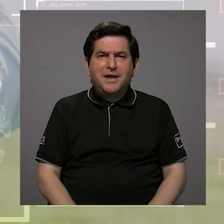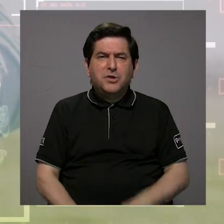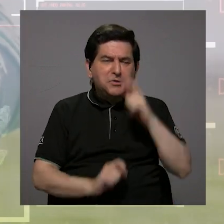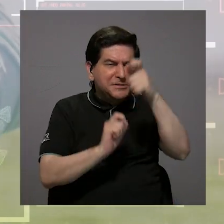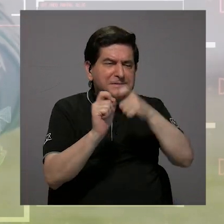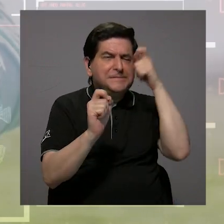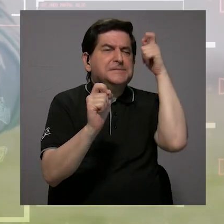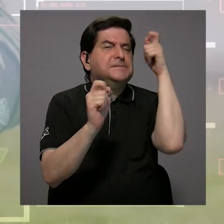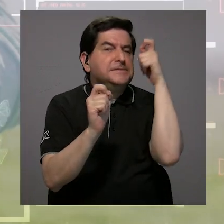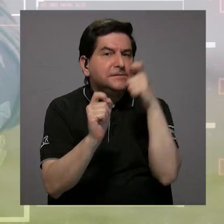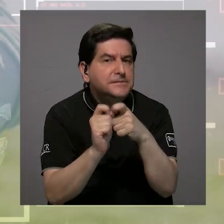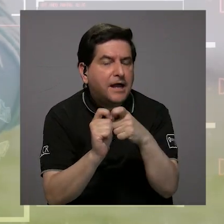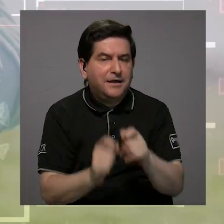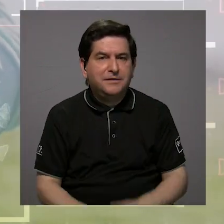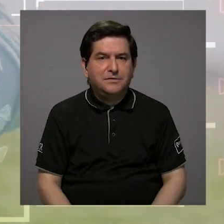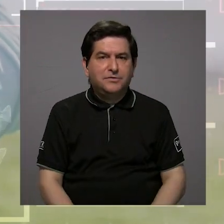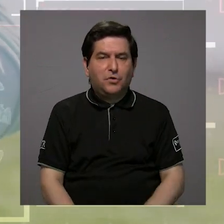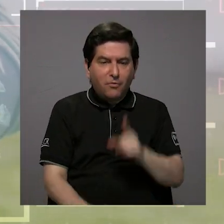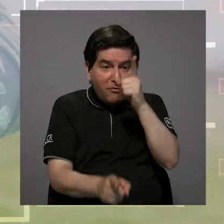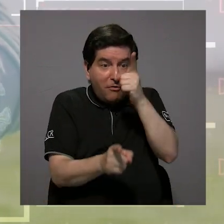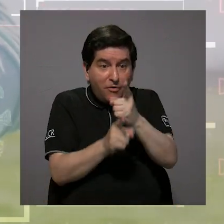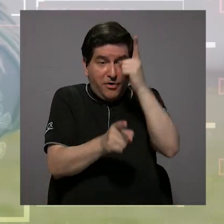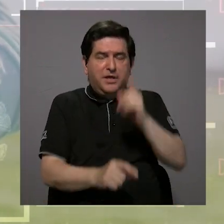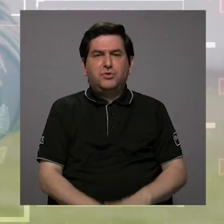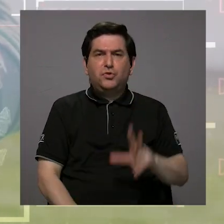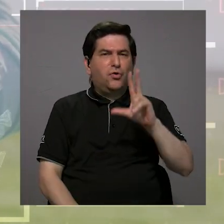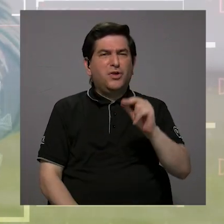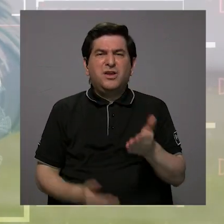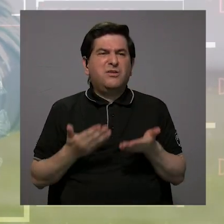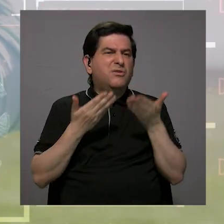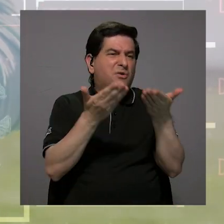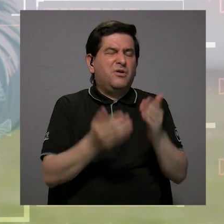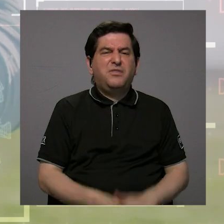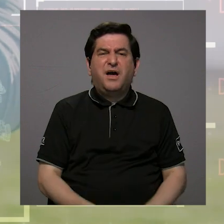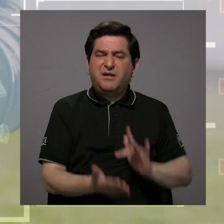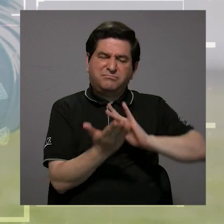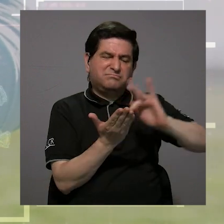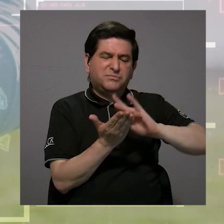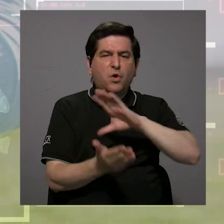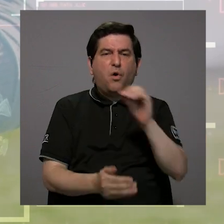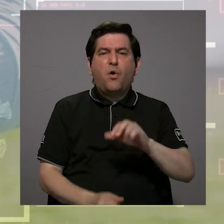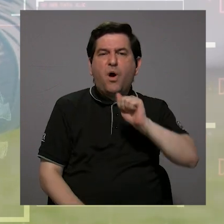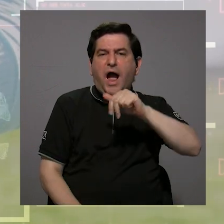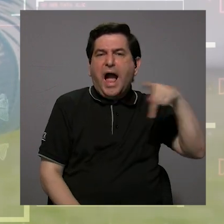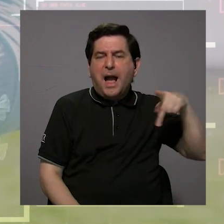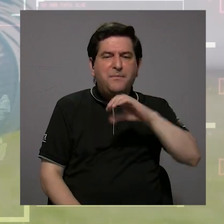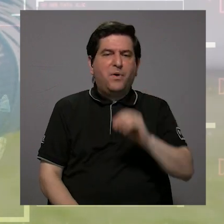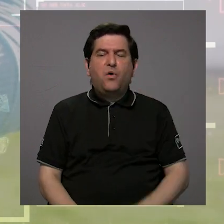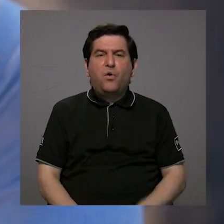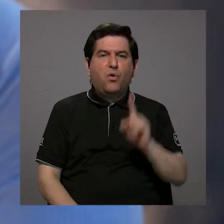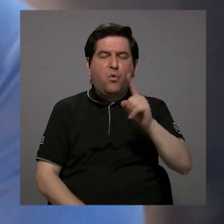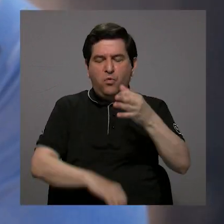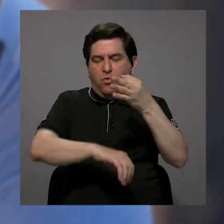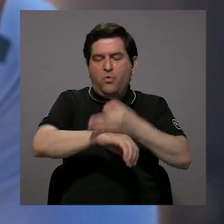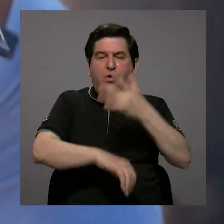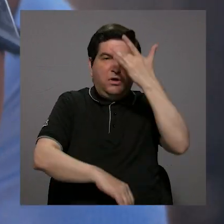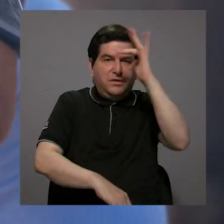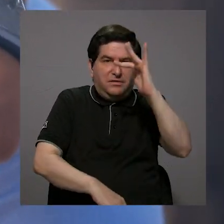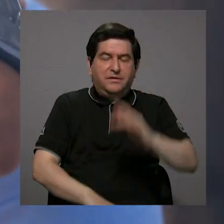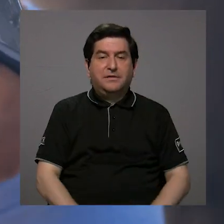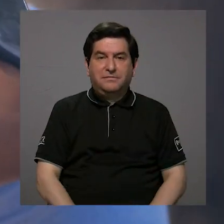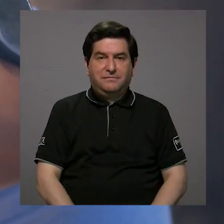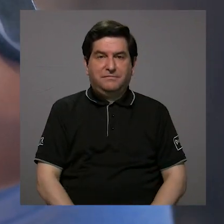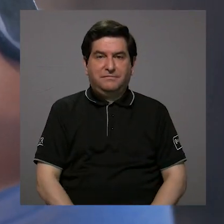poco más precisos, más válidos que lo que les va a dar el celular o una app o un reloj inteligente.